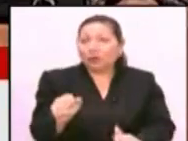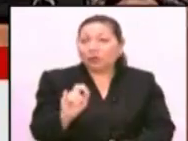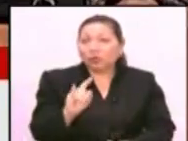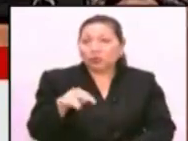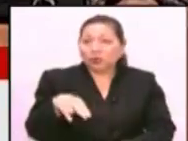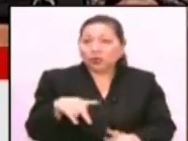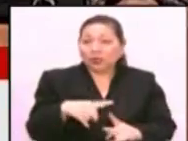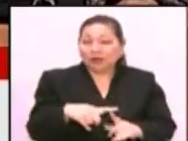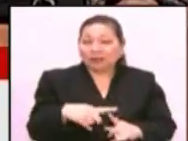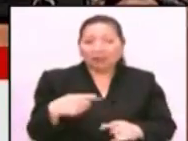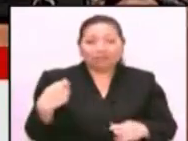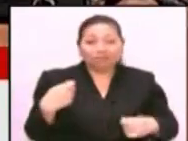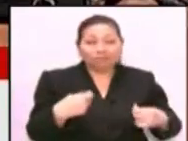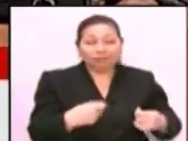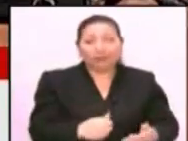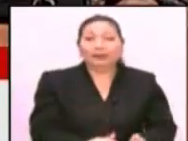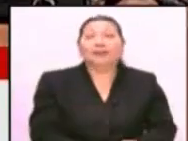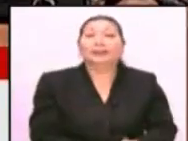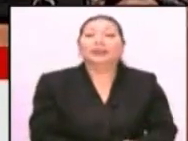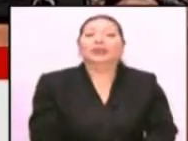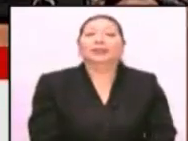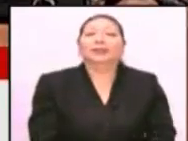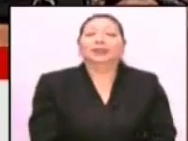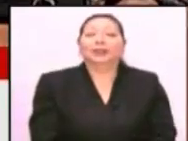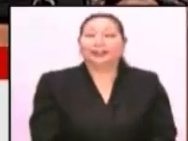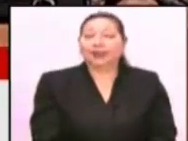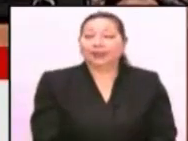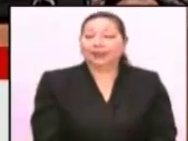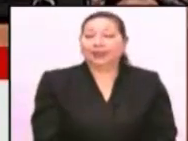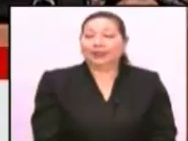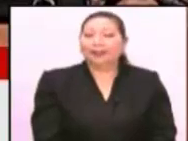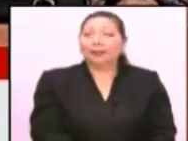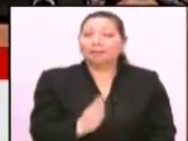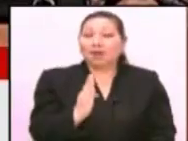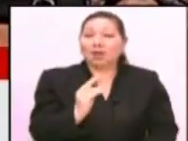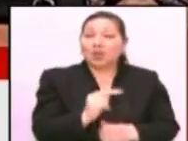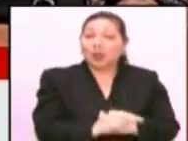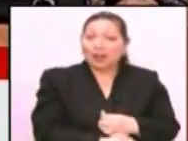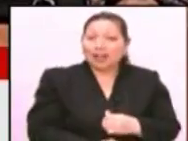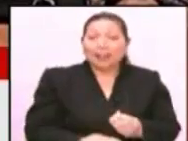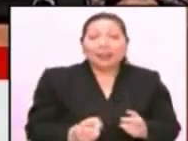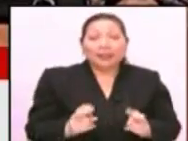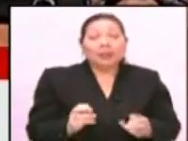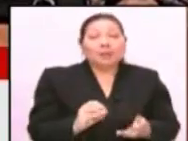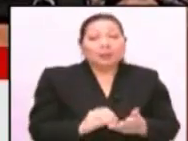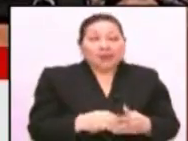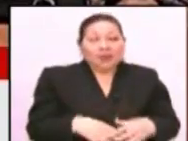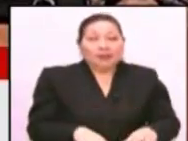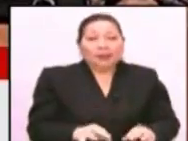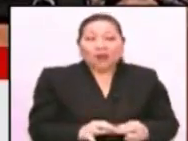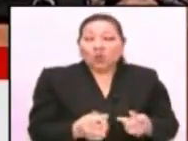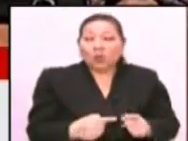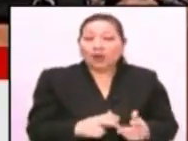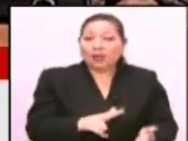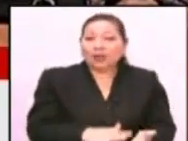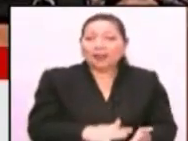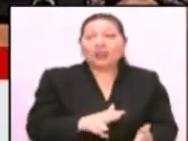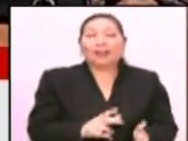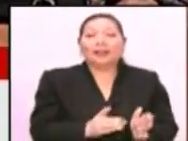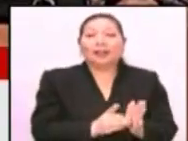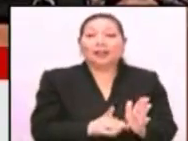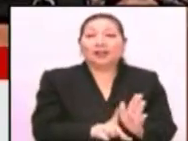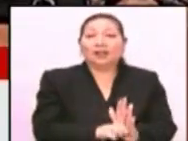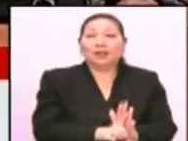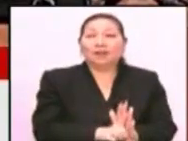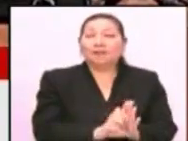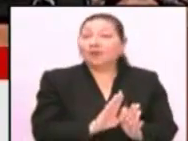emitir registro único de contribuyentes a los internos. El Banco de la Nación fue también un tema muy importante. Tuvimos, cuando aprobamos el decreto